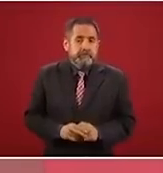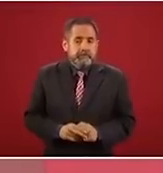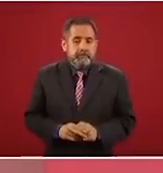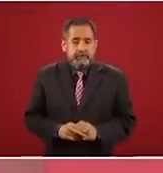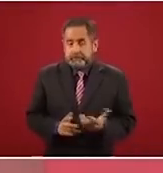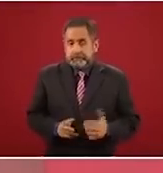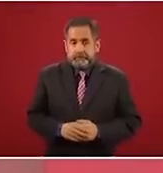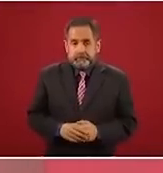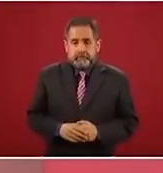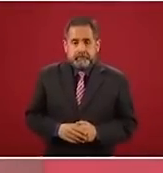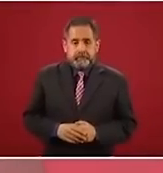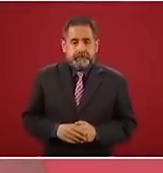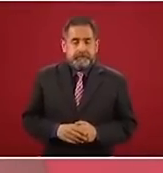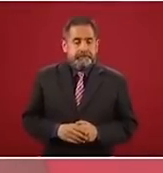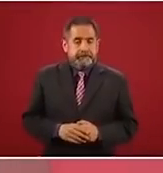porque